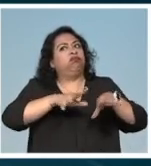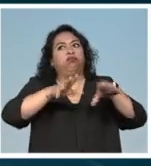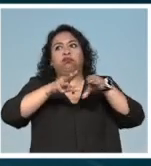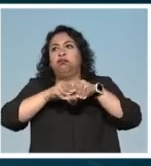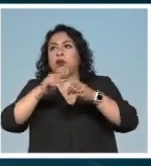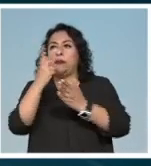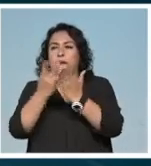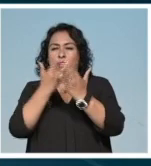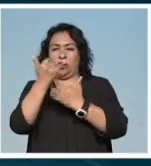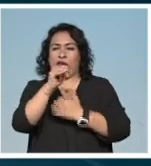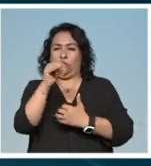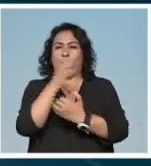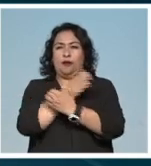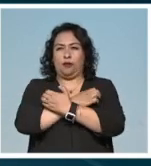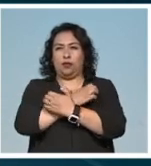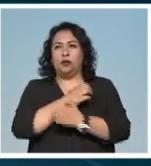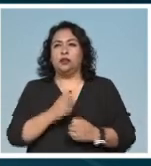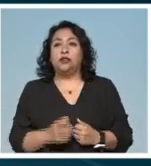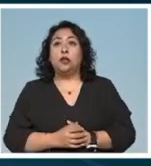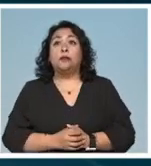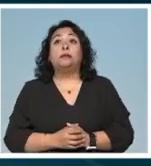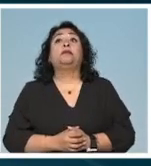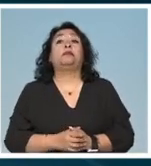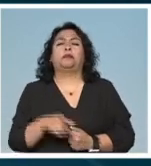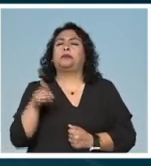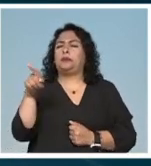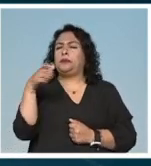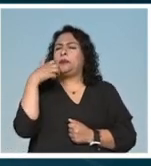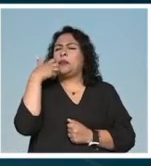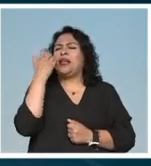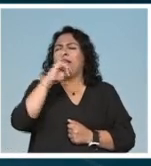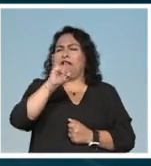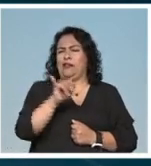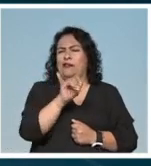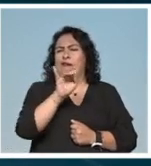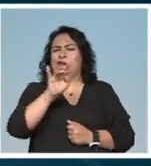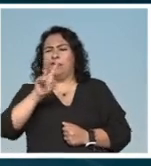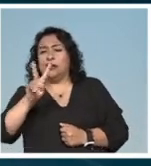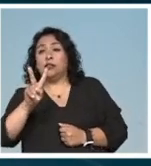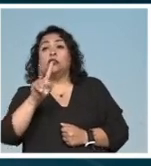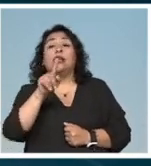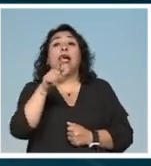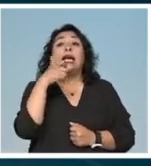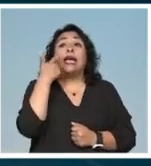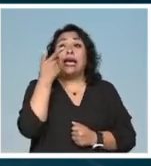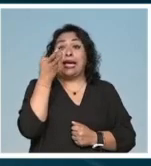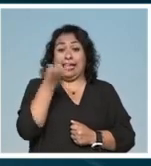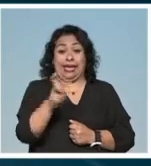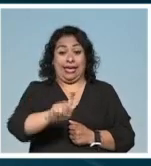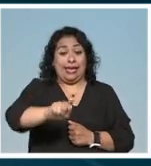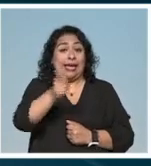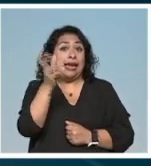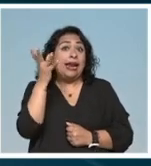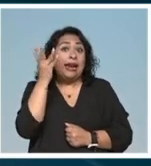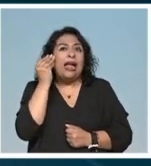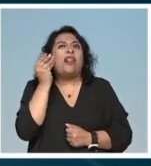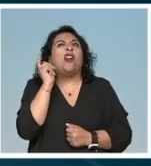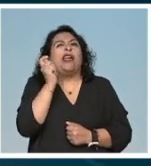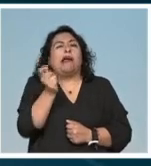su proyecto educativo. Él lo que buscaba es que esta emisora se convirtiera en la